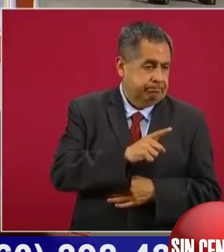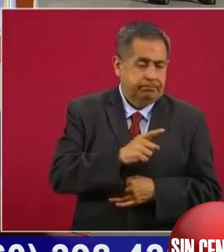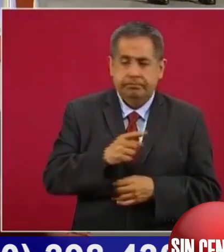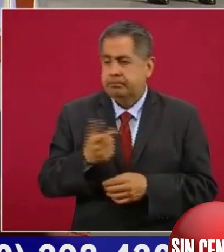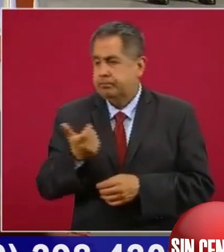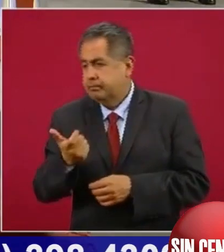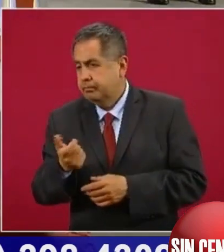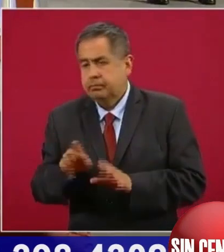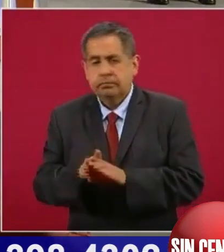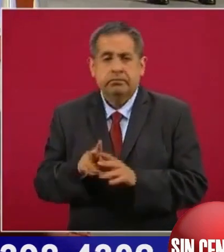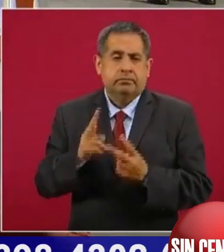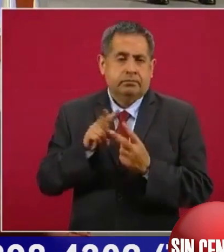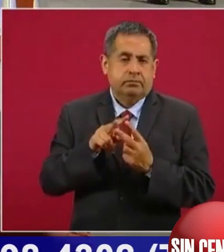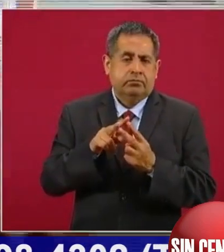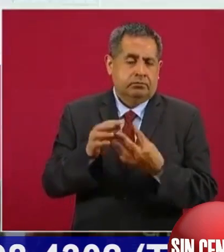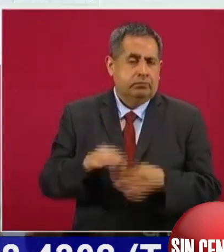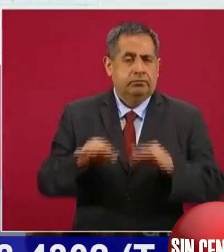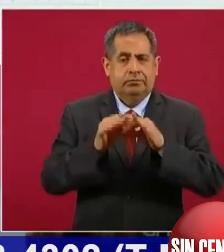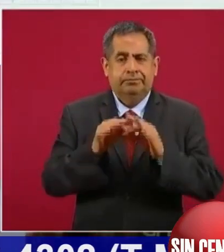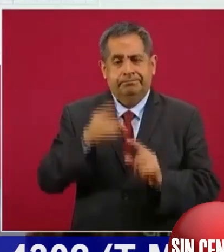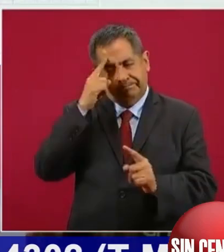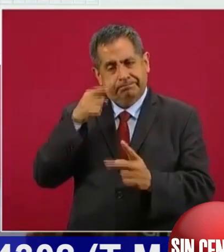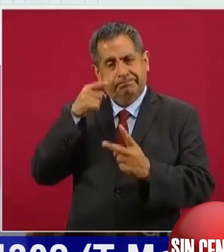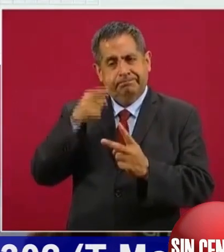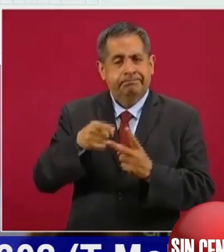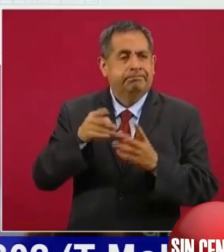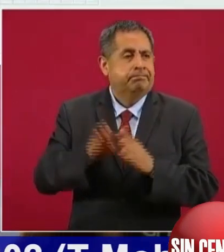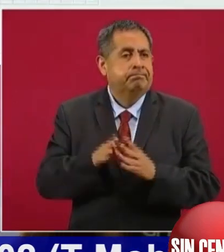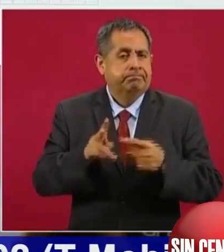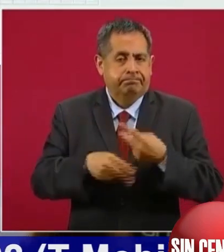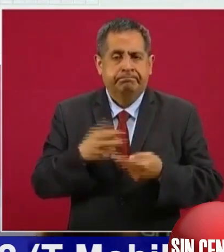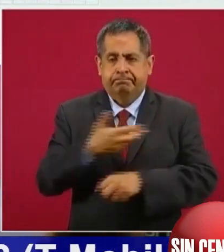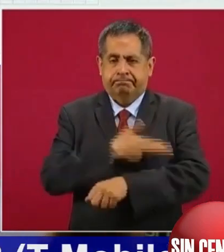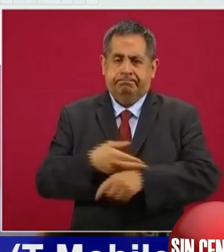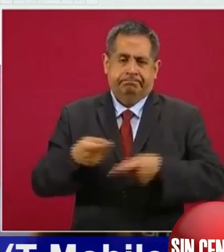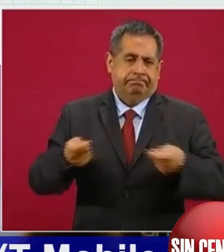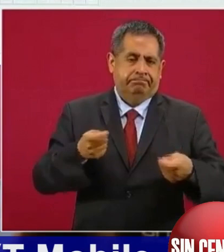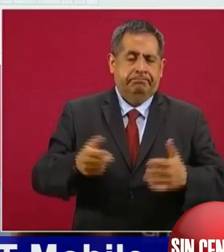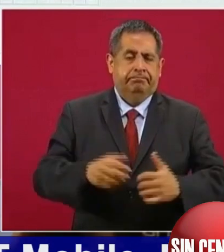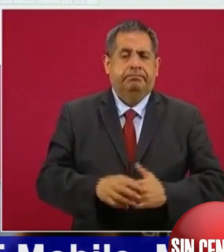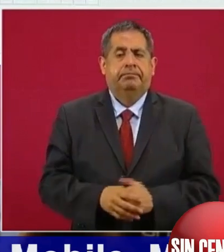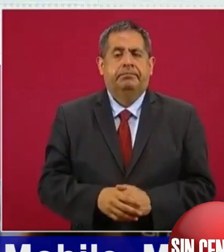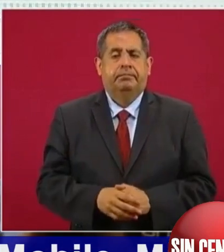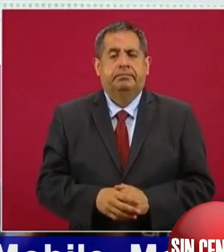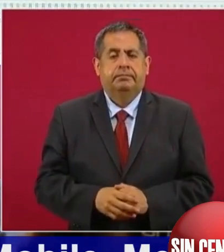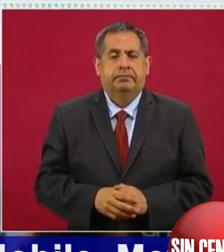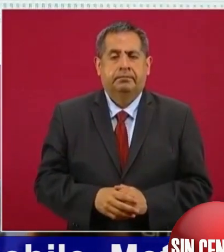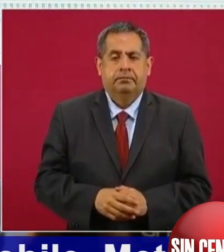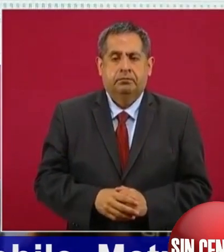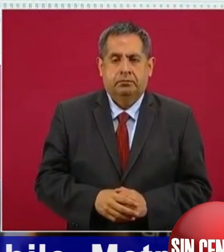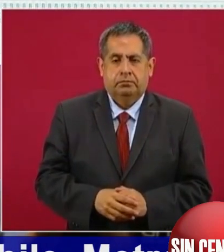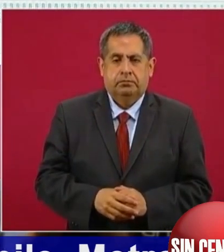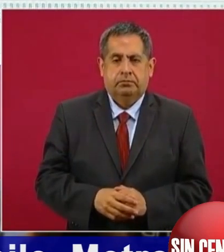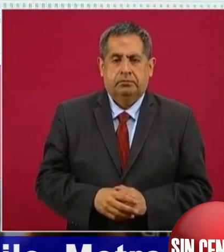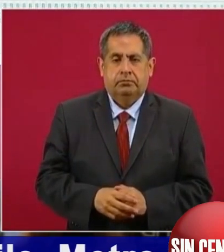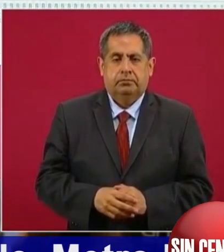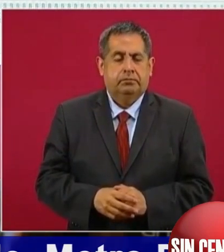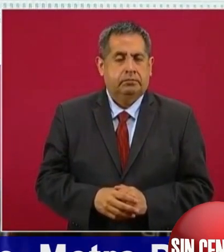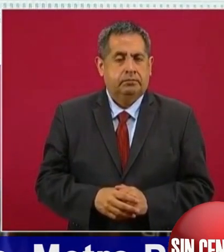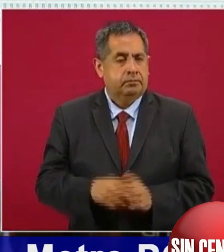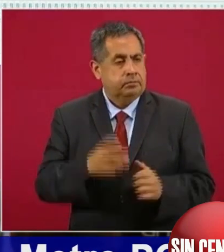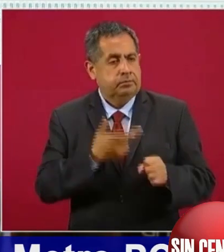importantísima y prioritaria, pero también el bienestar social y las economías populares. La siguiente.